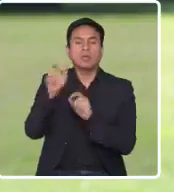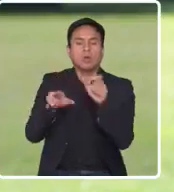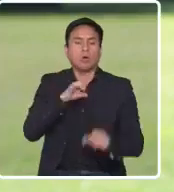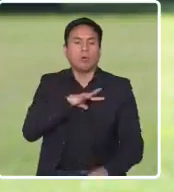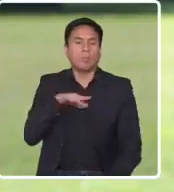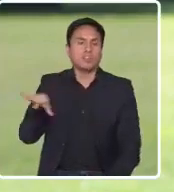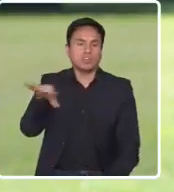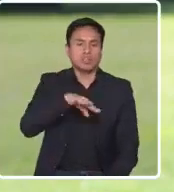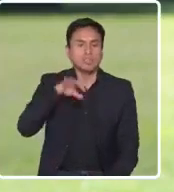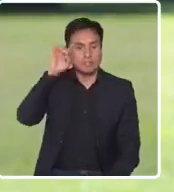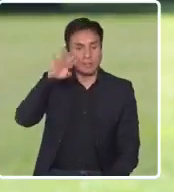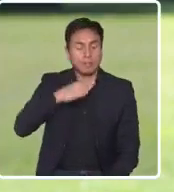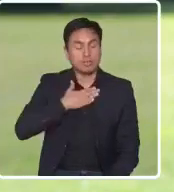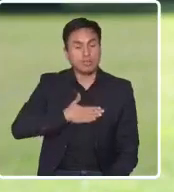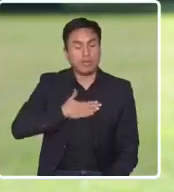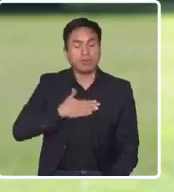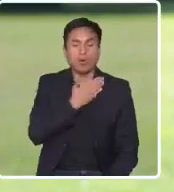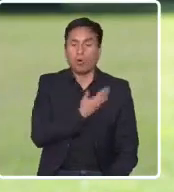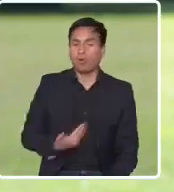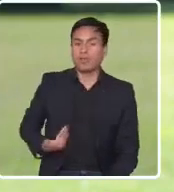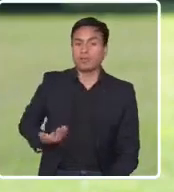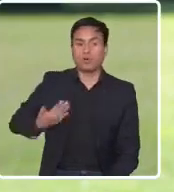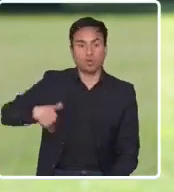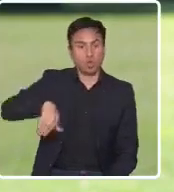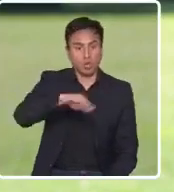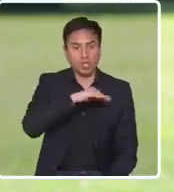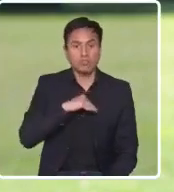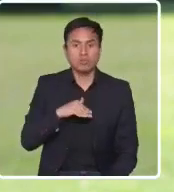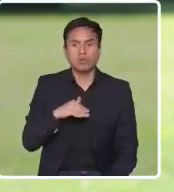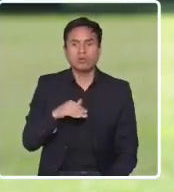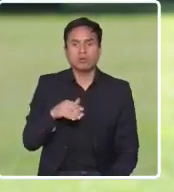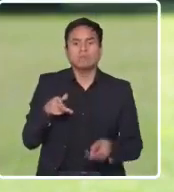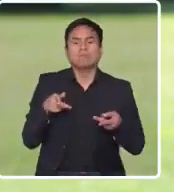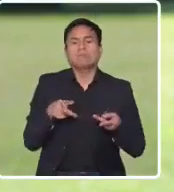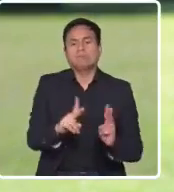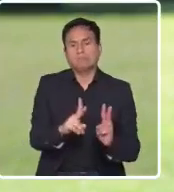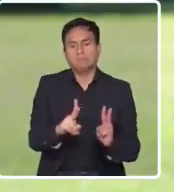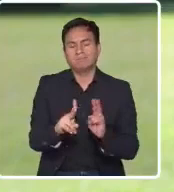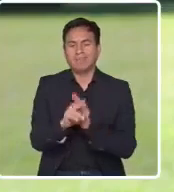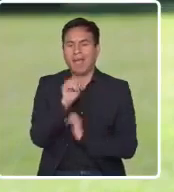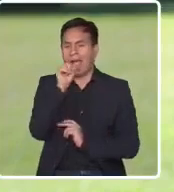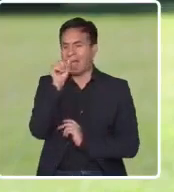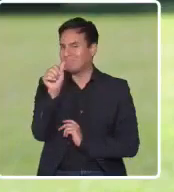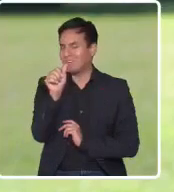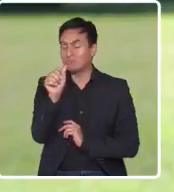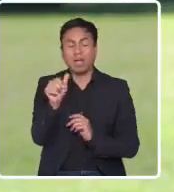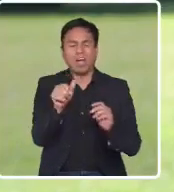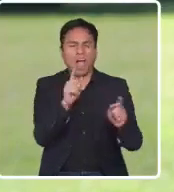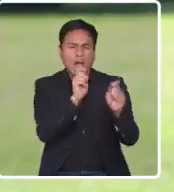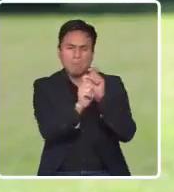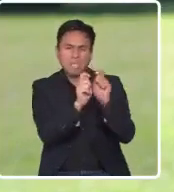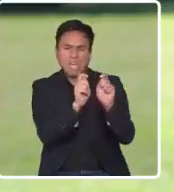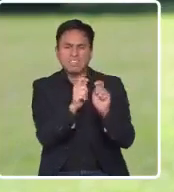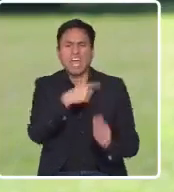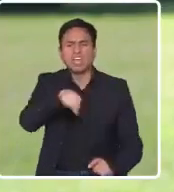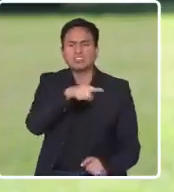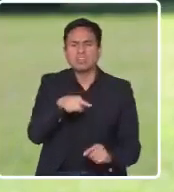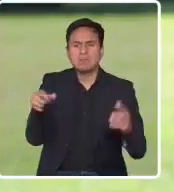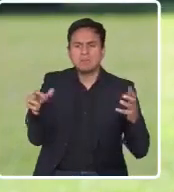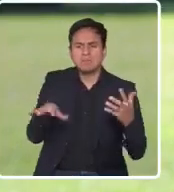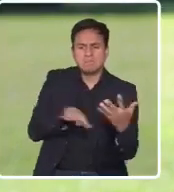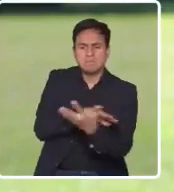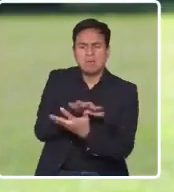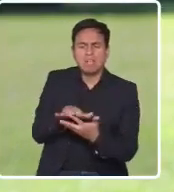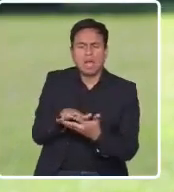Compatriotas, quiero que sepan que nuestro gobierno no cederá jamás ante la amenaza de quienes pretenden perturbar